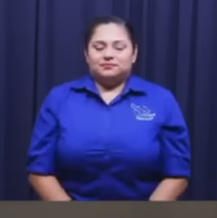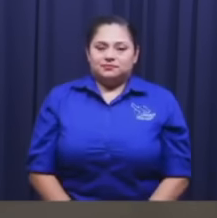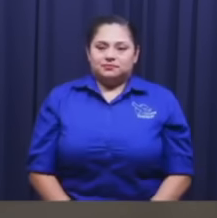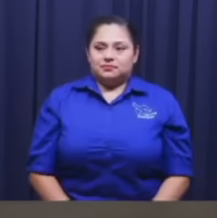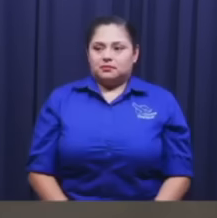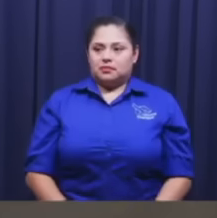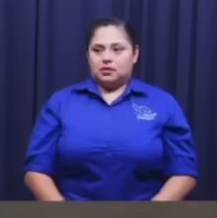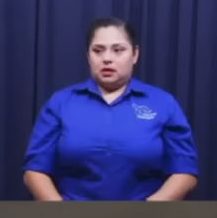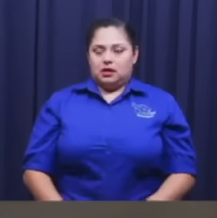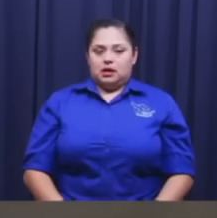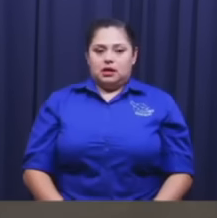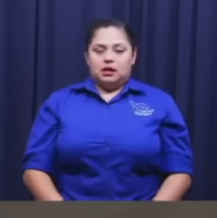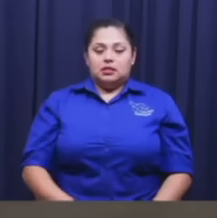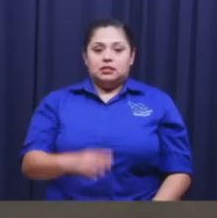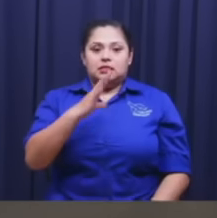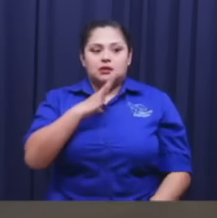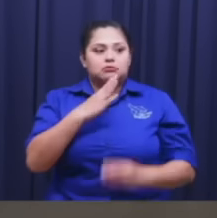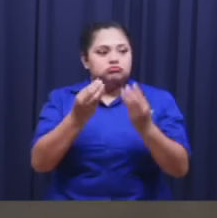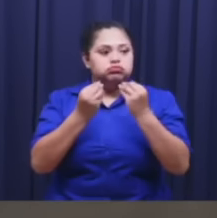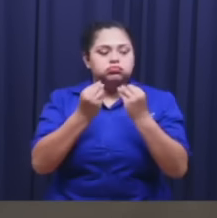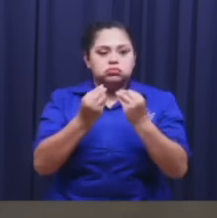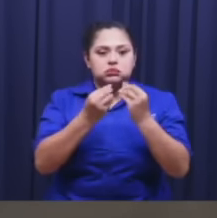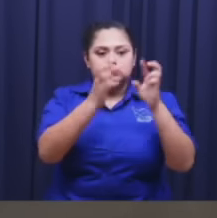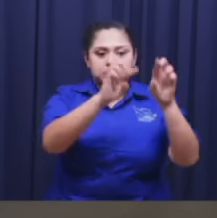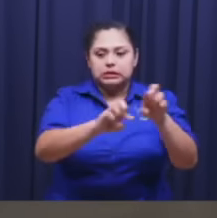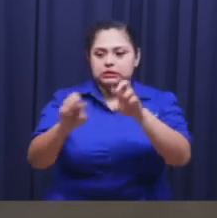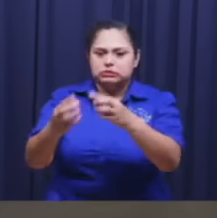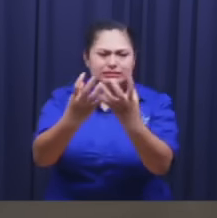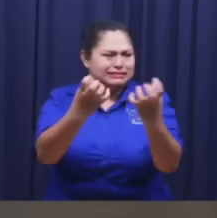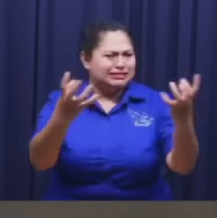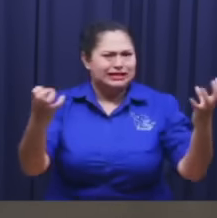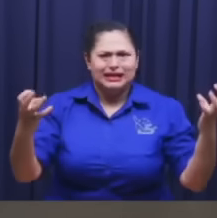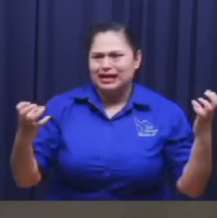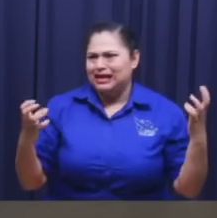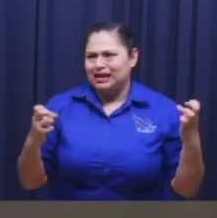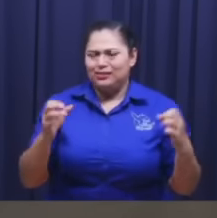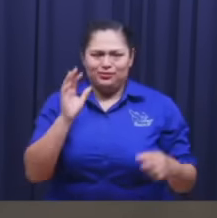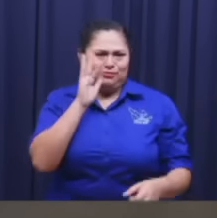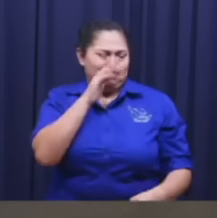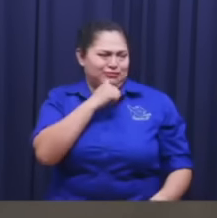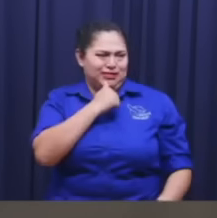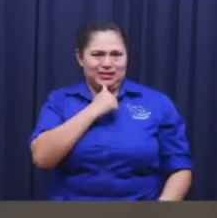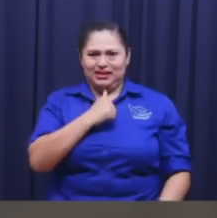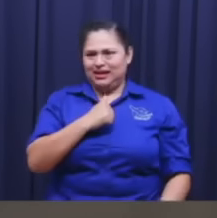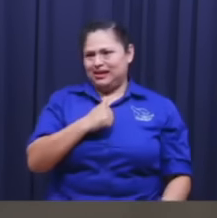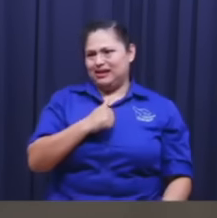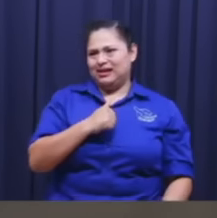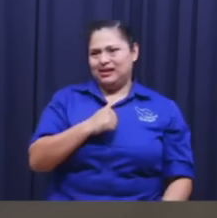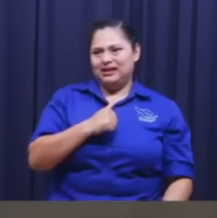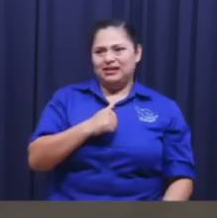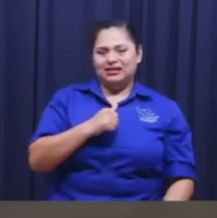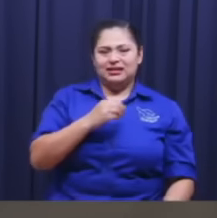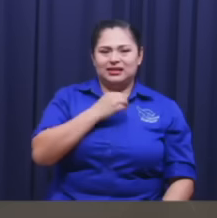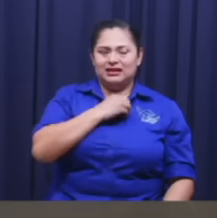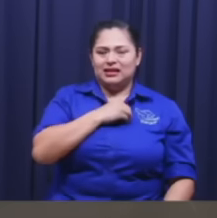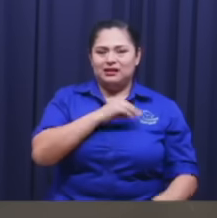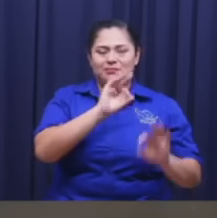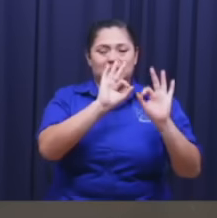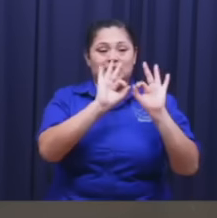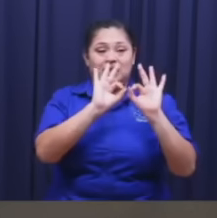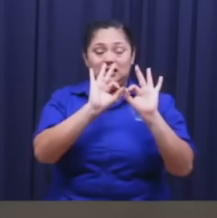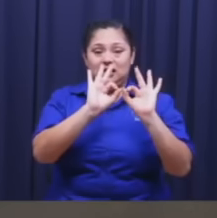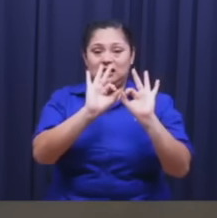Y pues había tanta gente que uno no podía pretender que los predicadores o